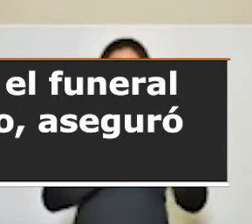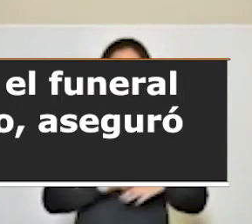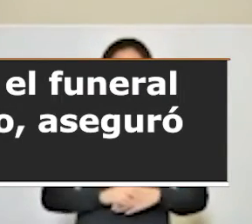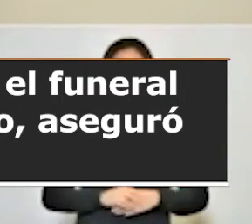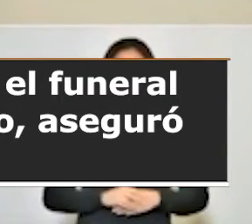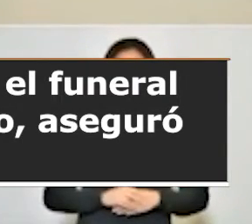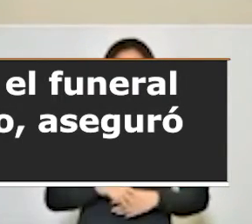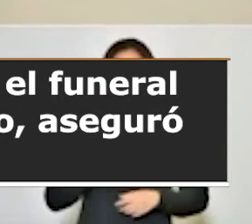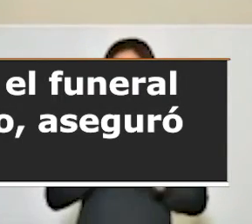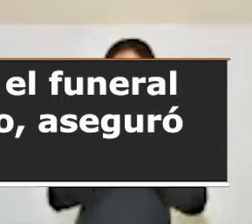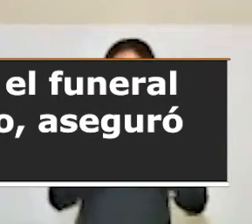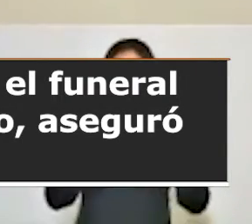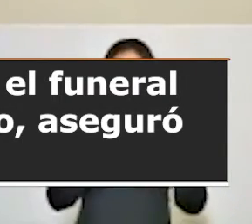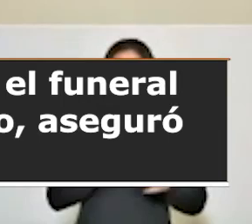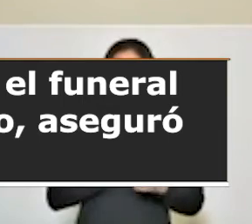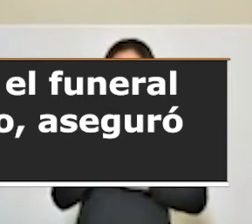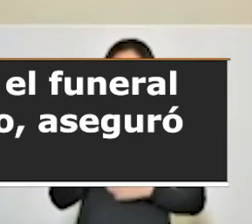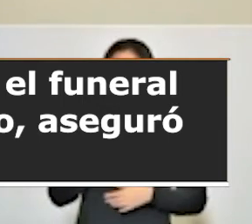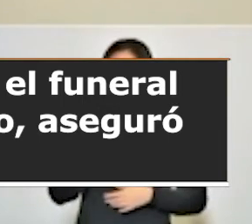Claro que sí.